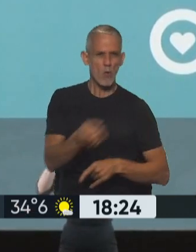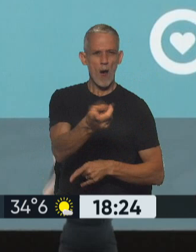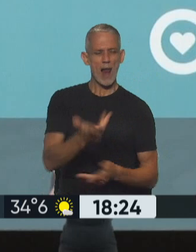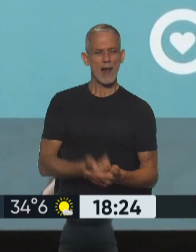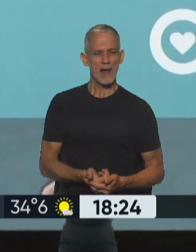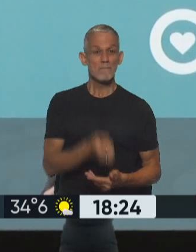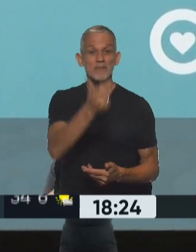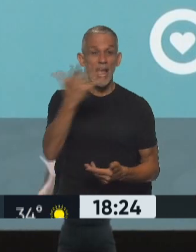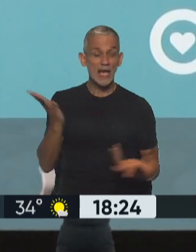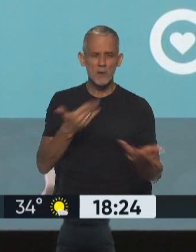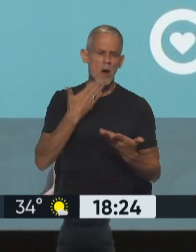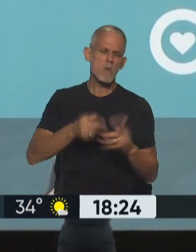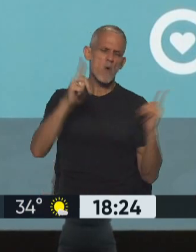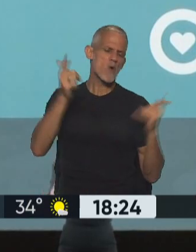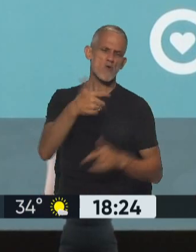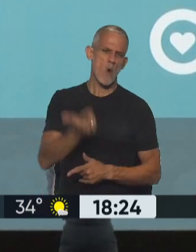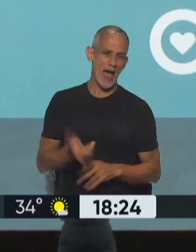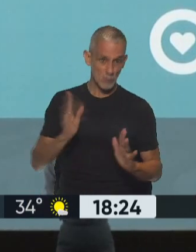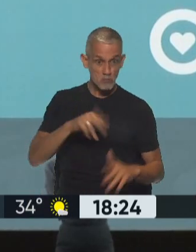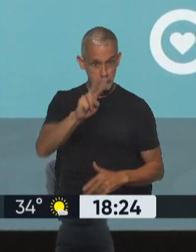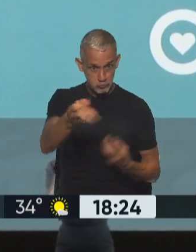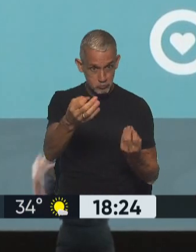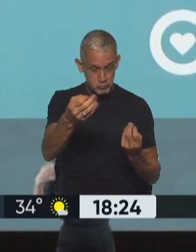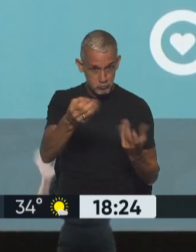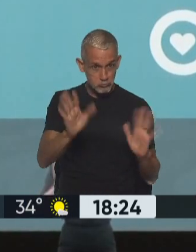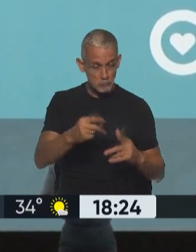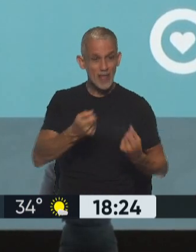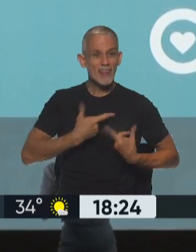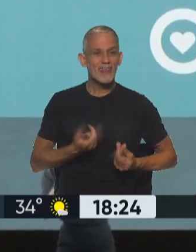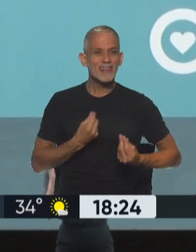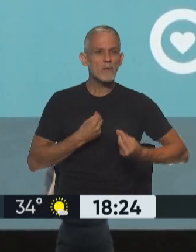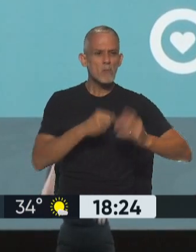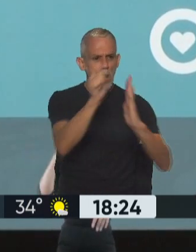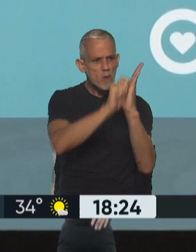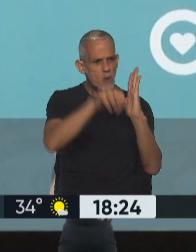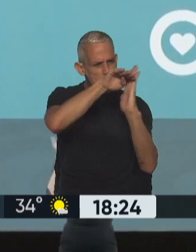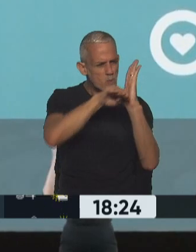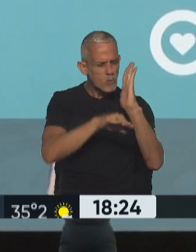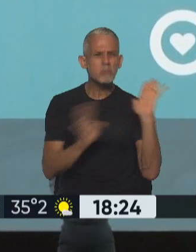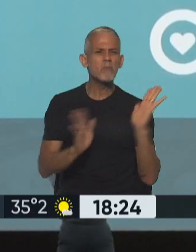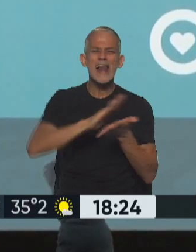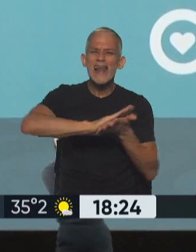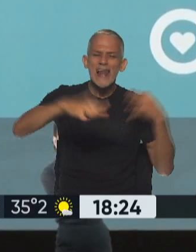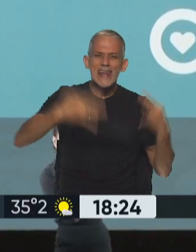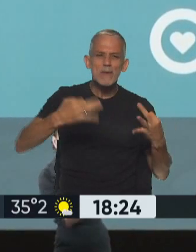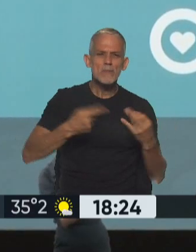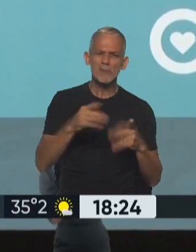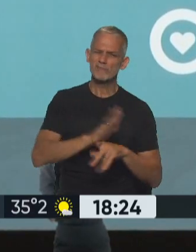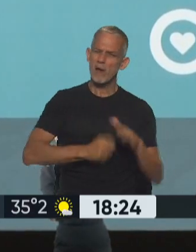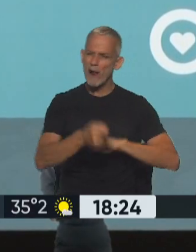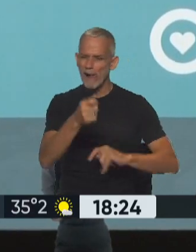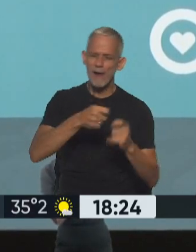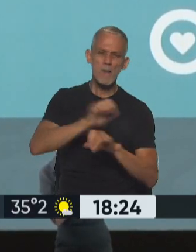son números que no le sorprende que los miran auspiciosamente porque nos permite tener un padrón depurado de cualquier tipo de irregularidades